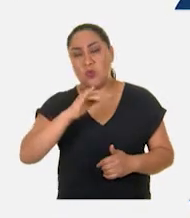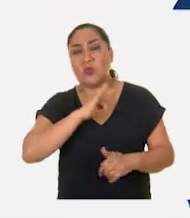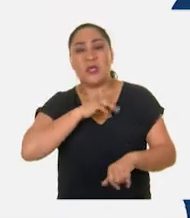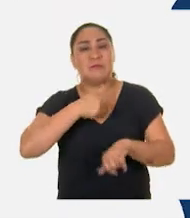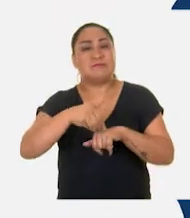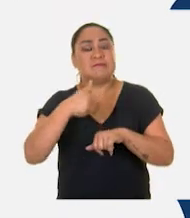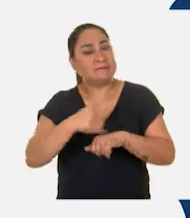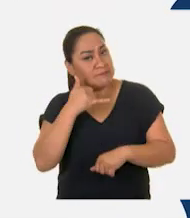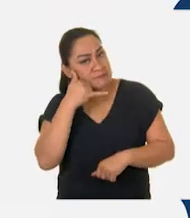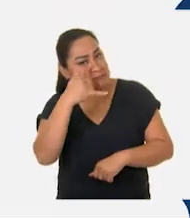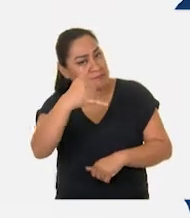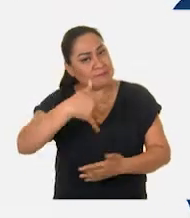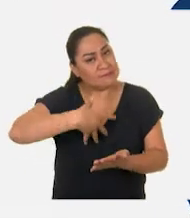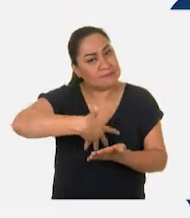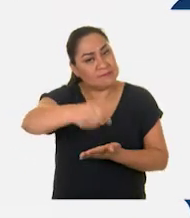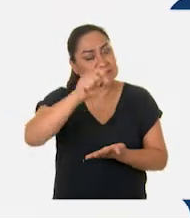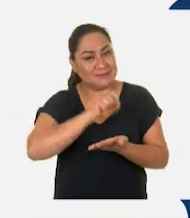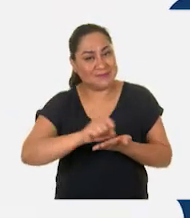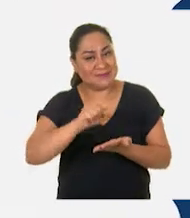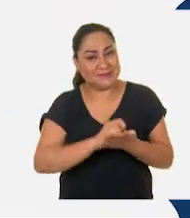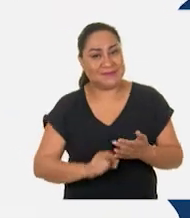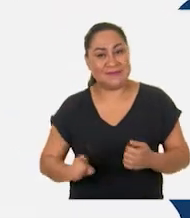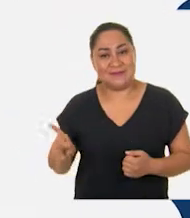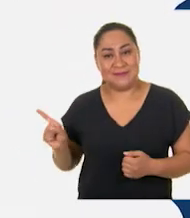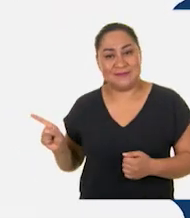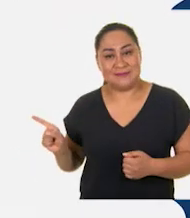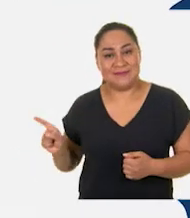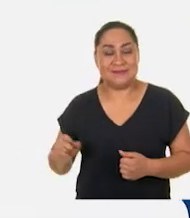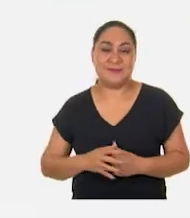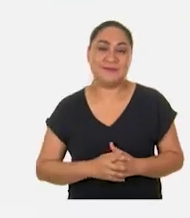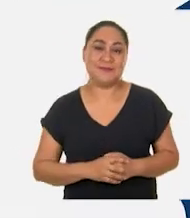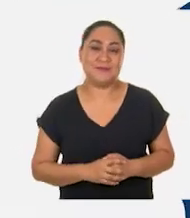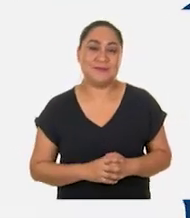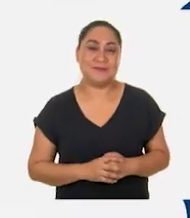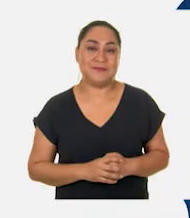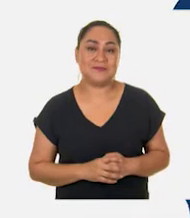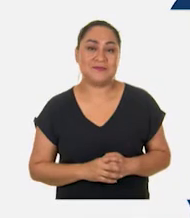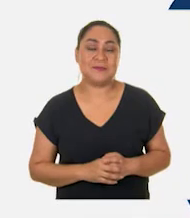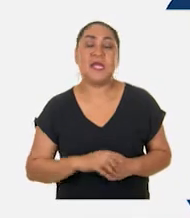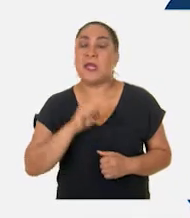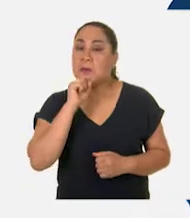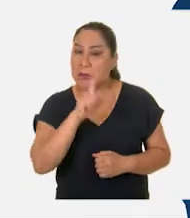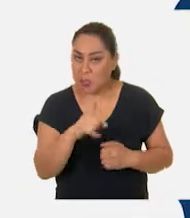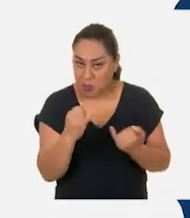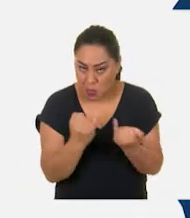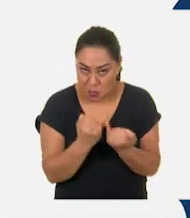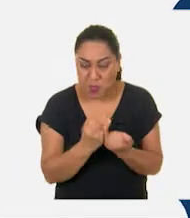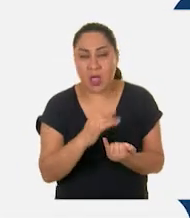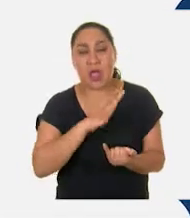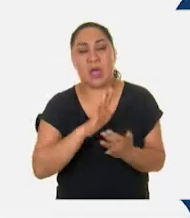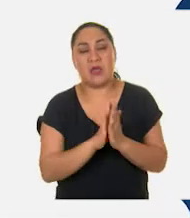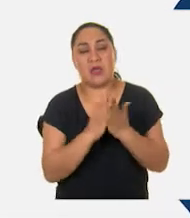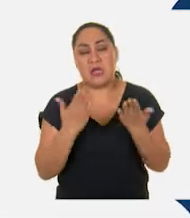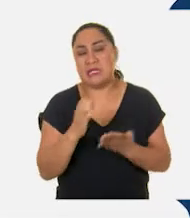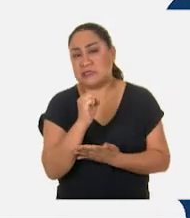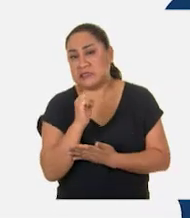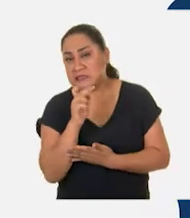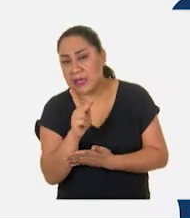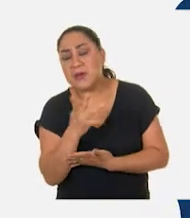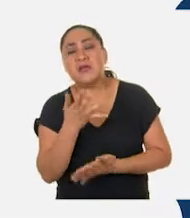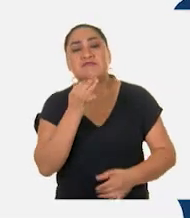55 41 72 04 13 con 100 líneas. También puedes encontrar los libros de texto en la